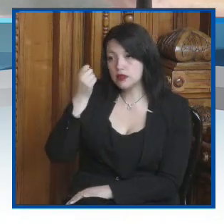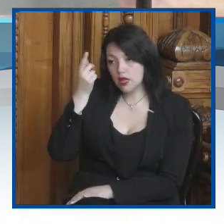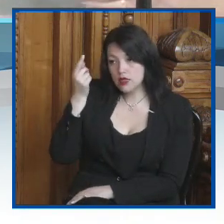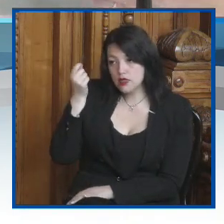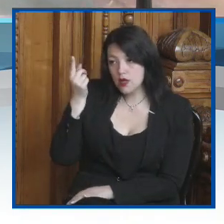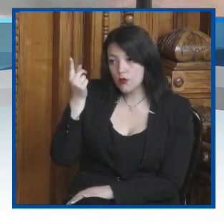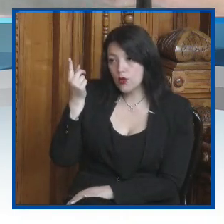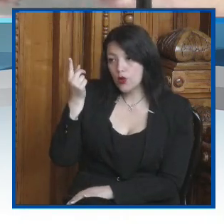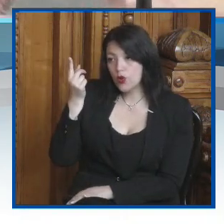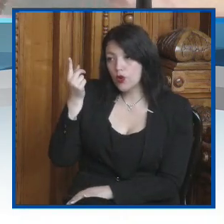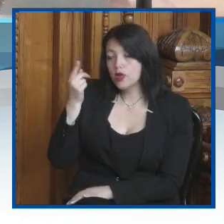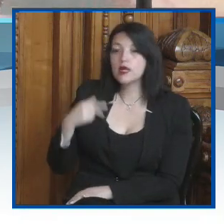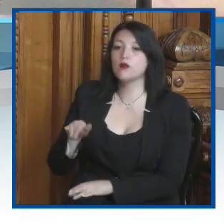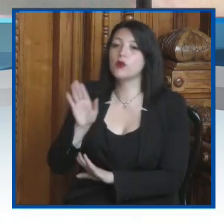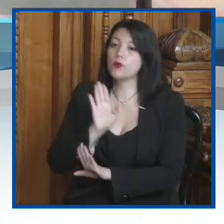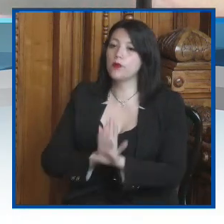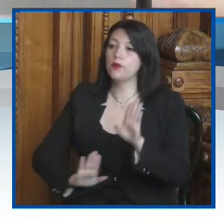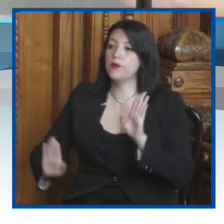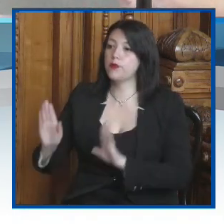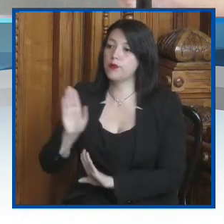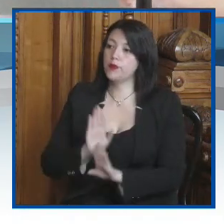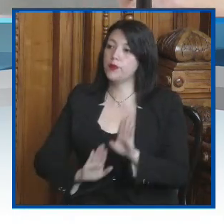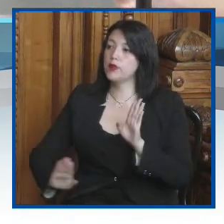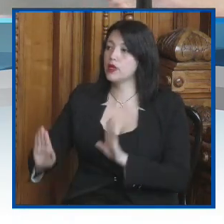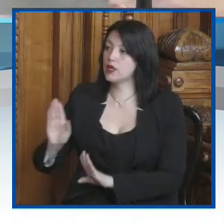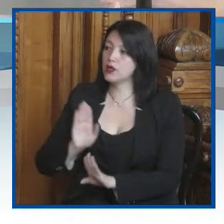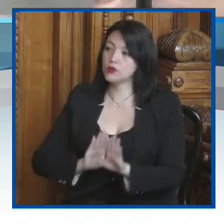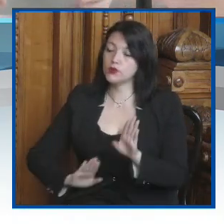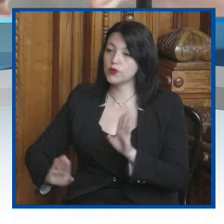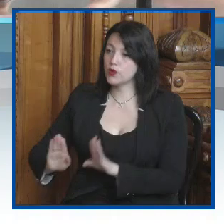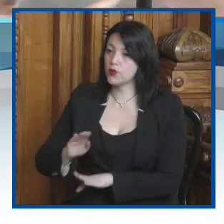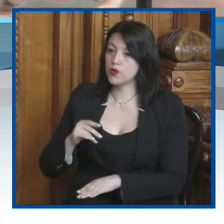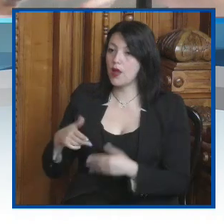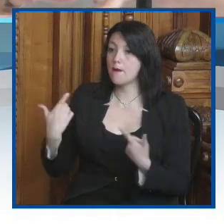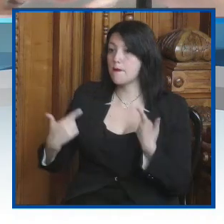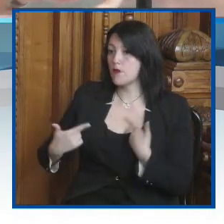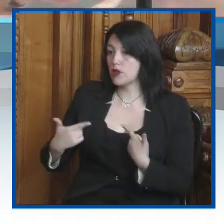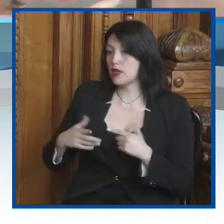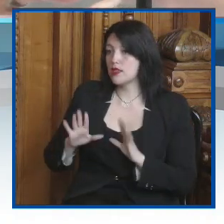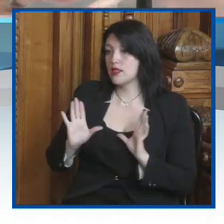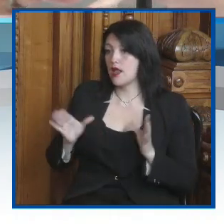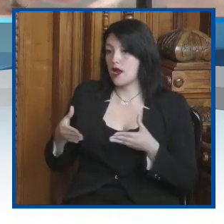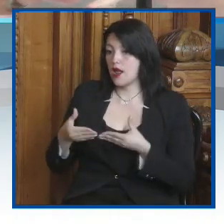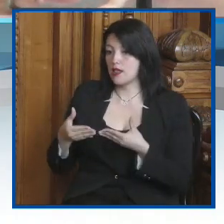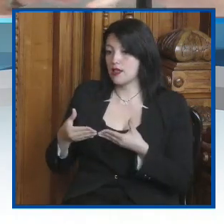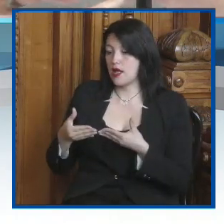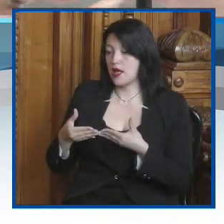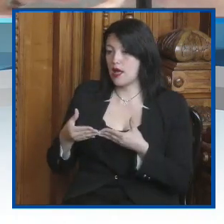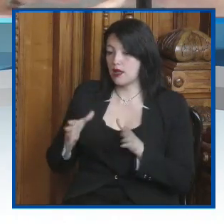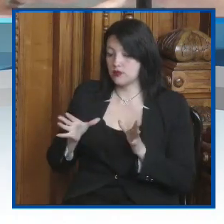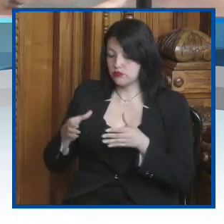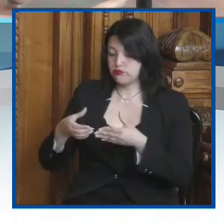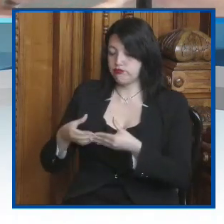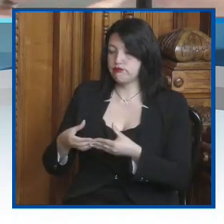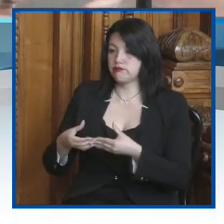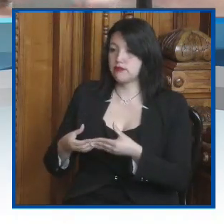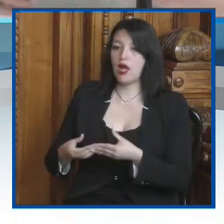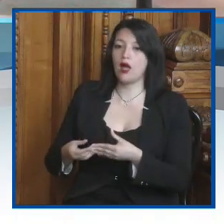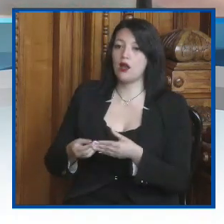por precaución y por tener una política más cerrada en cuanto a la privacidad de